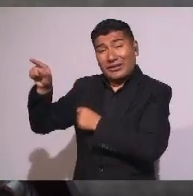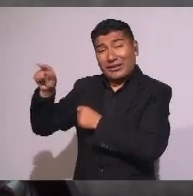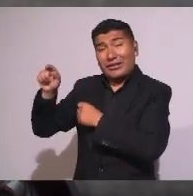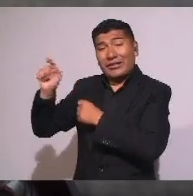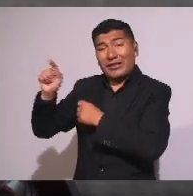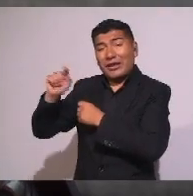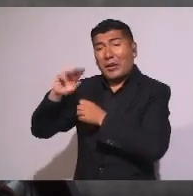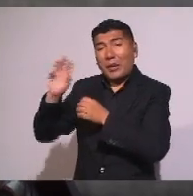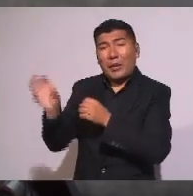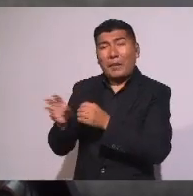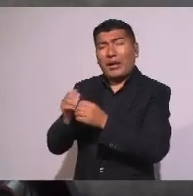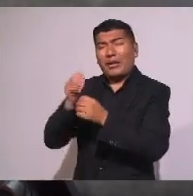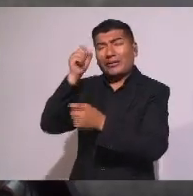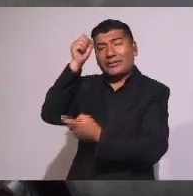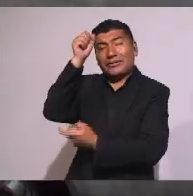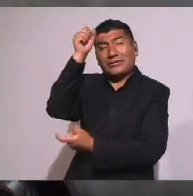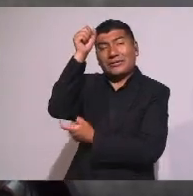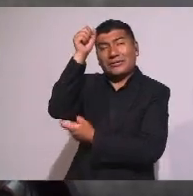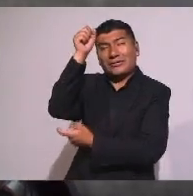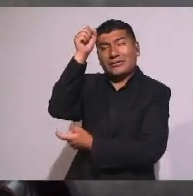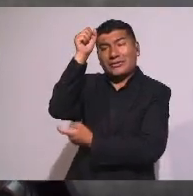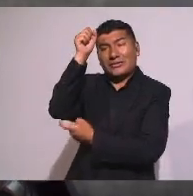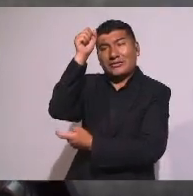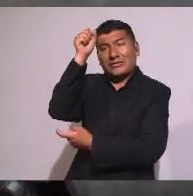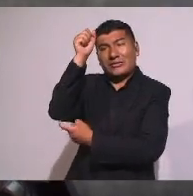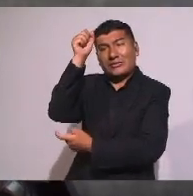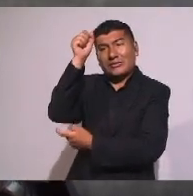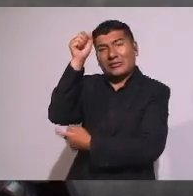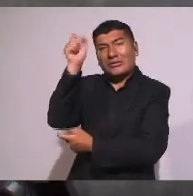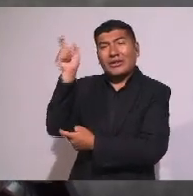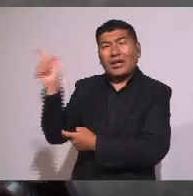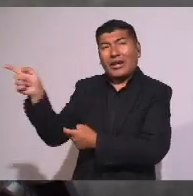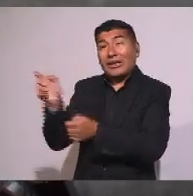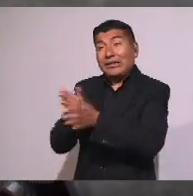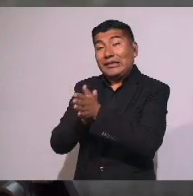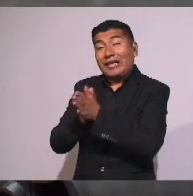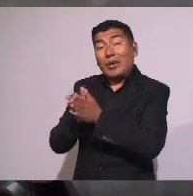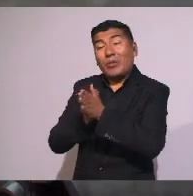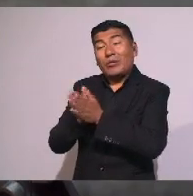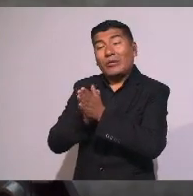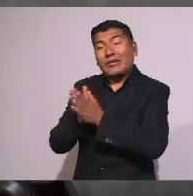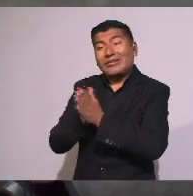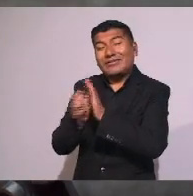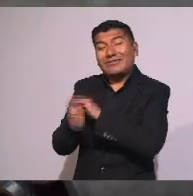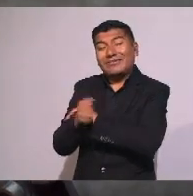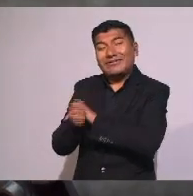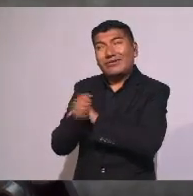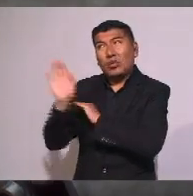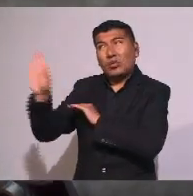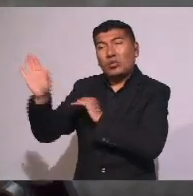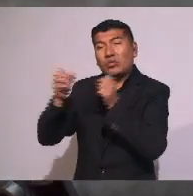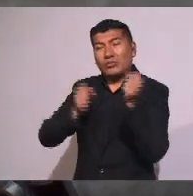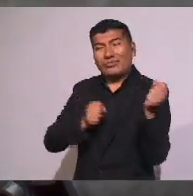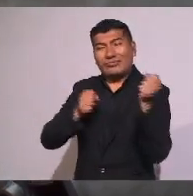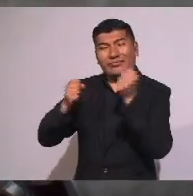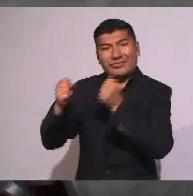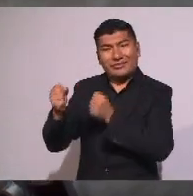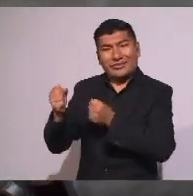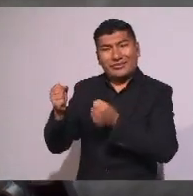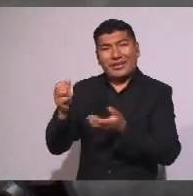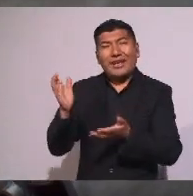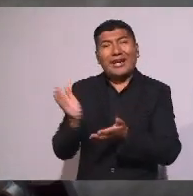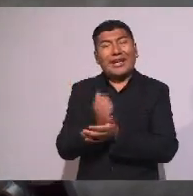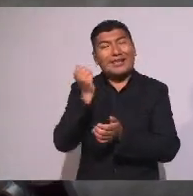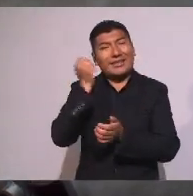están más tentados a aprovecharse de su poder a ganar,